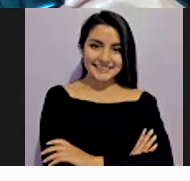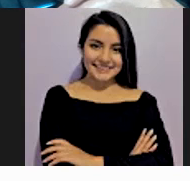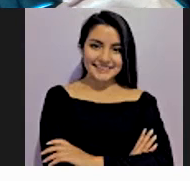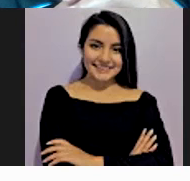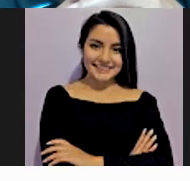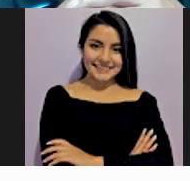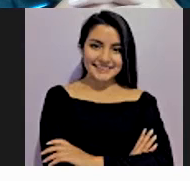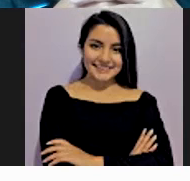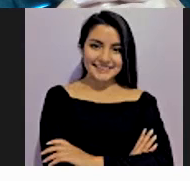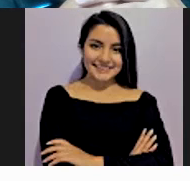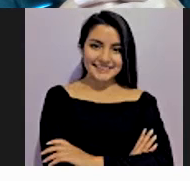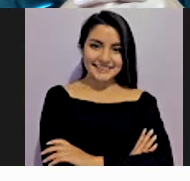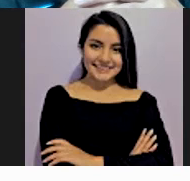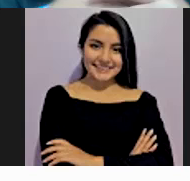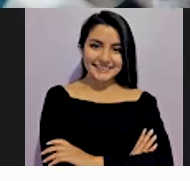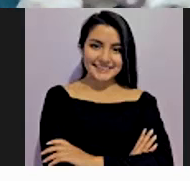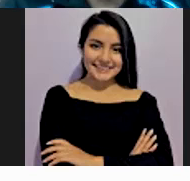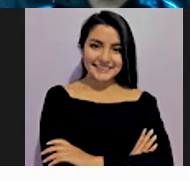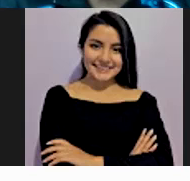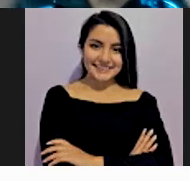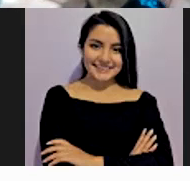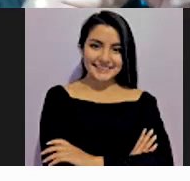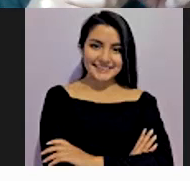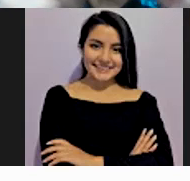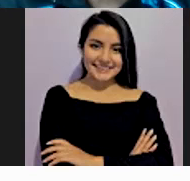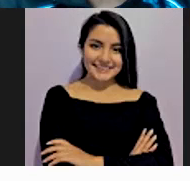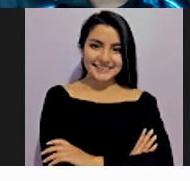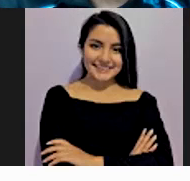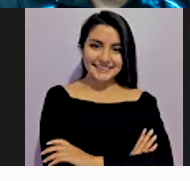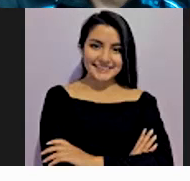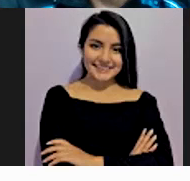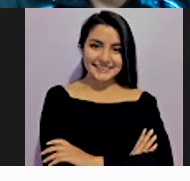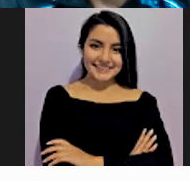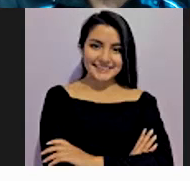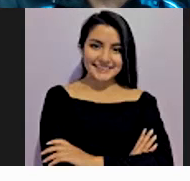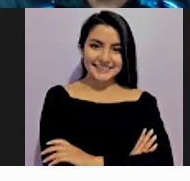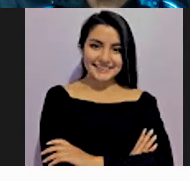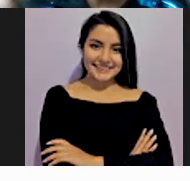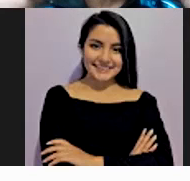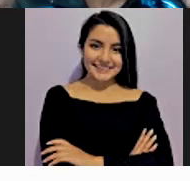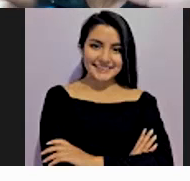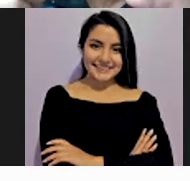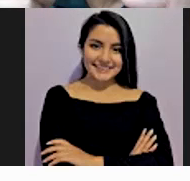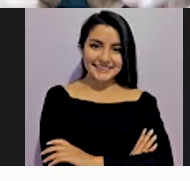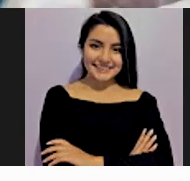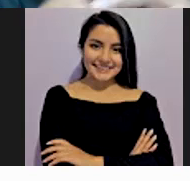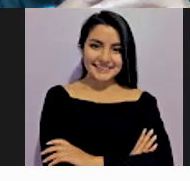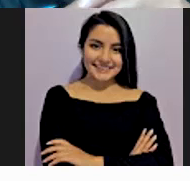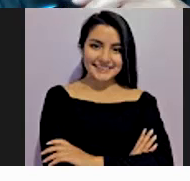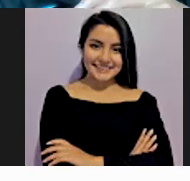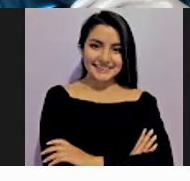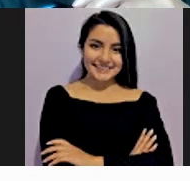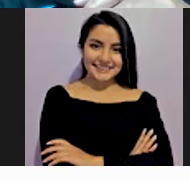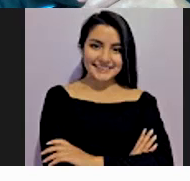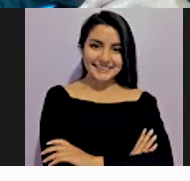ligado a digamos, ligado a la universidad, y estamos cargos, yo por ejemplo estoy a cargo de séptimo nivel, entonces hice